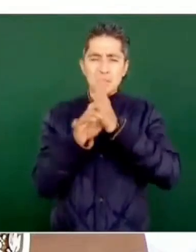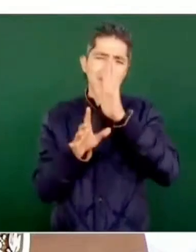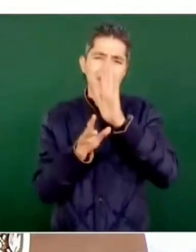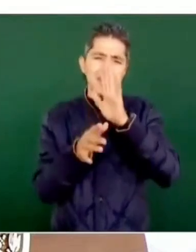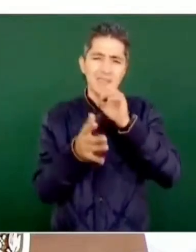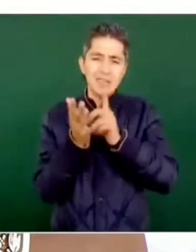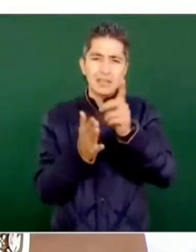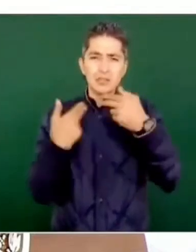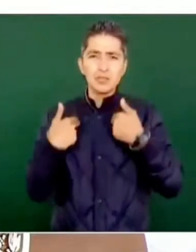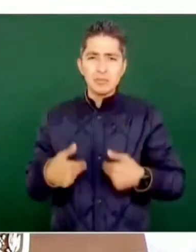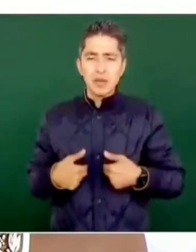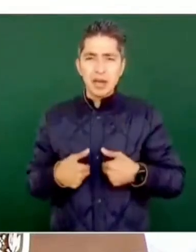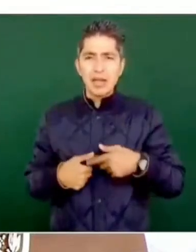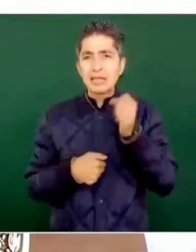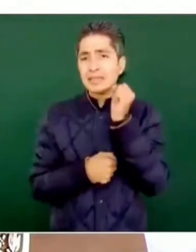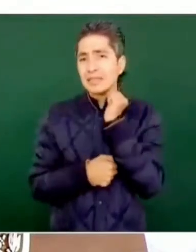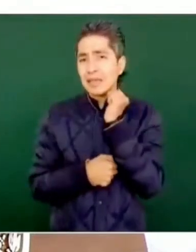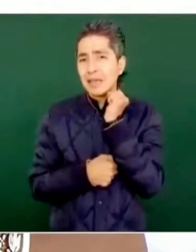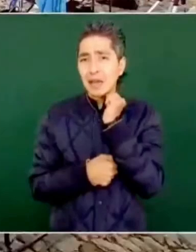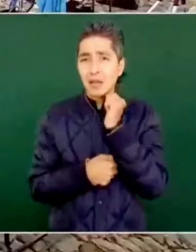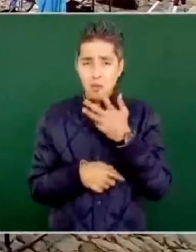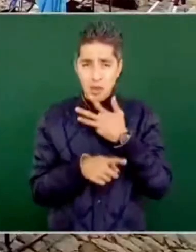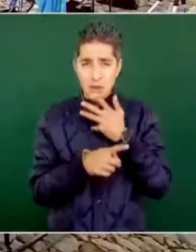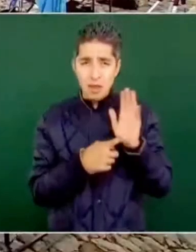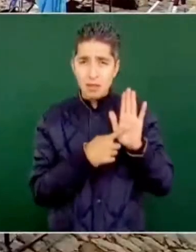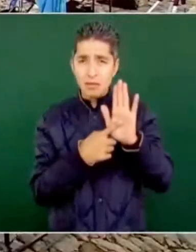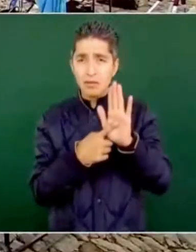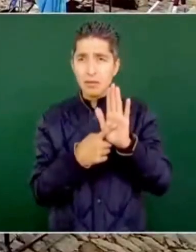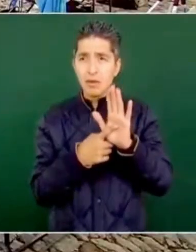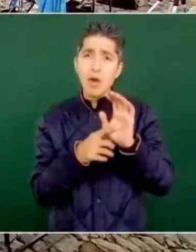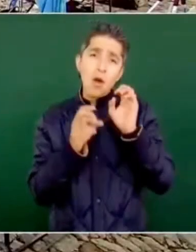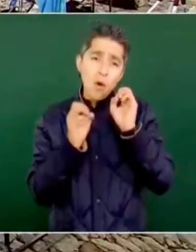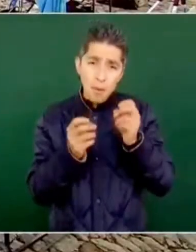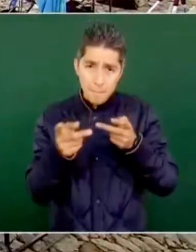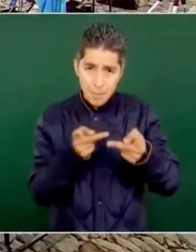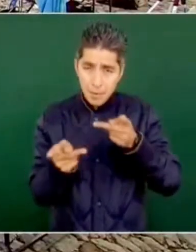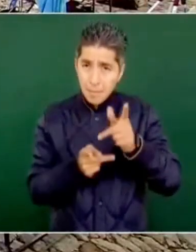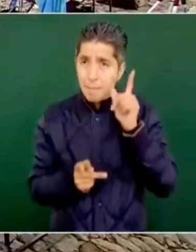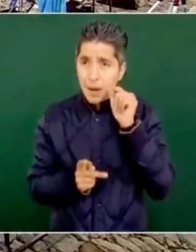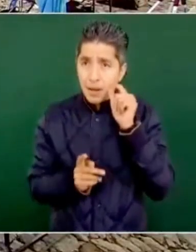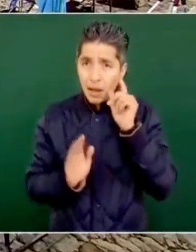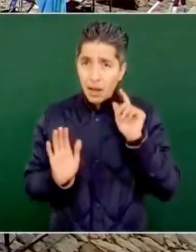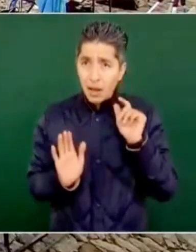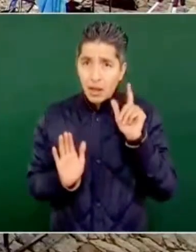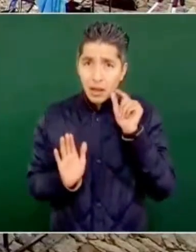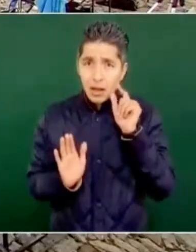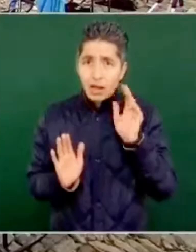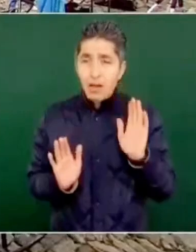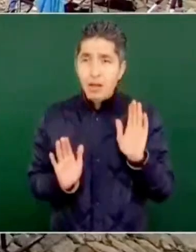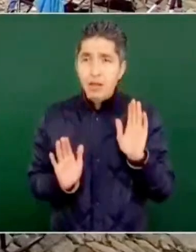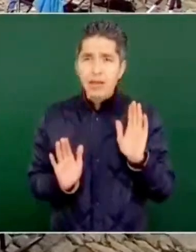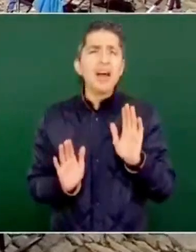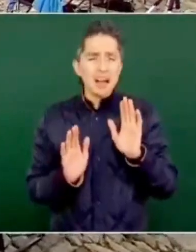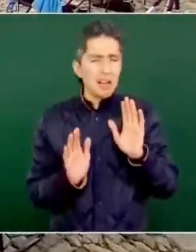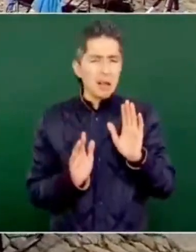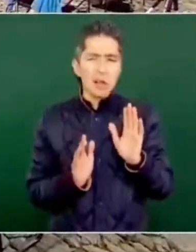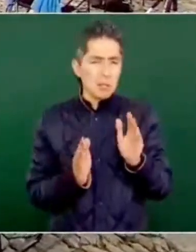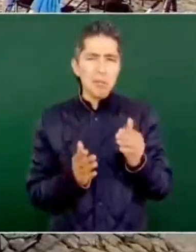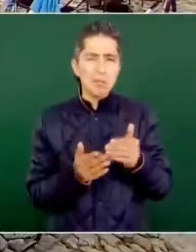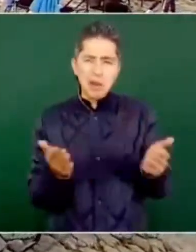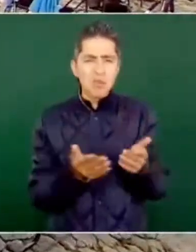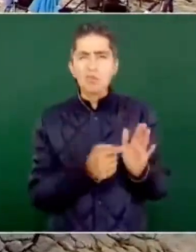del senador, o la preparamos para mañana, ¿no? Pues de una vez, sí.